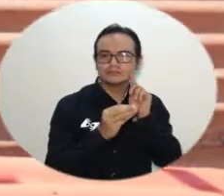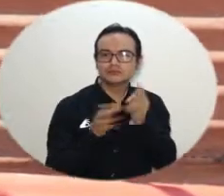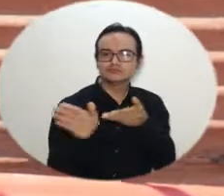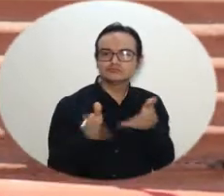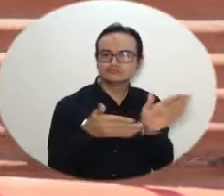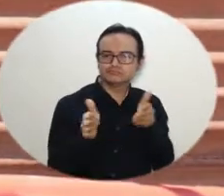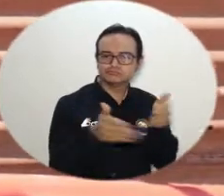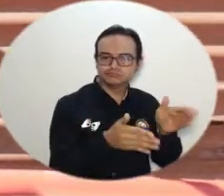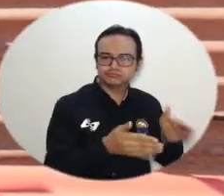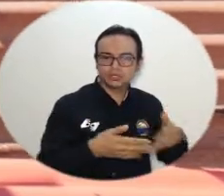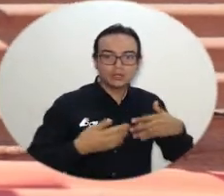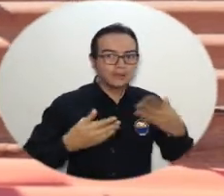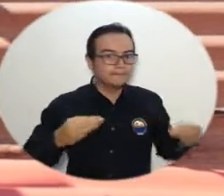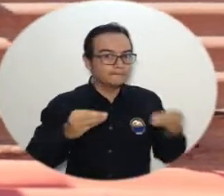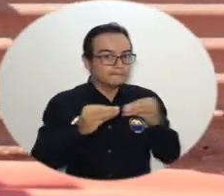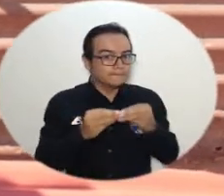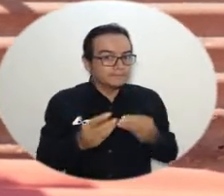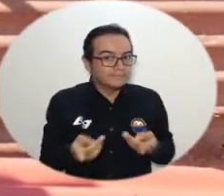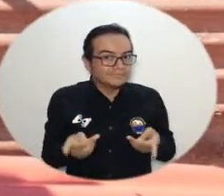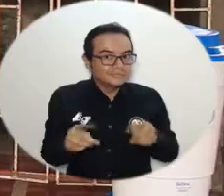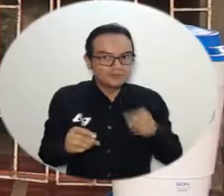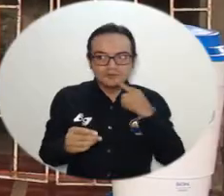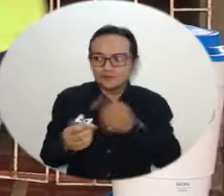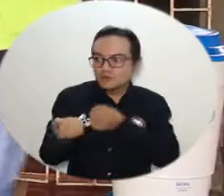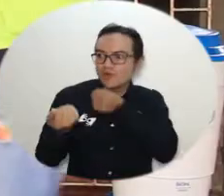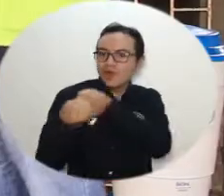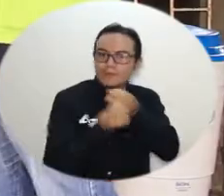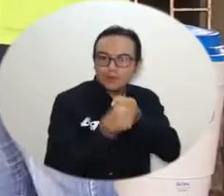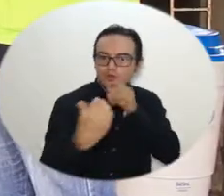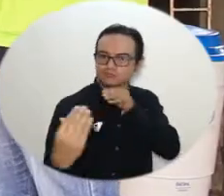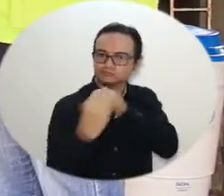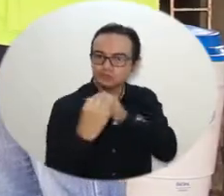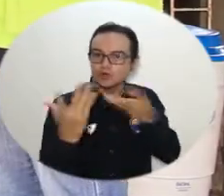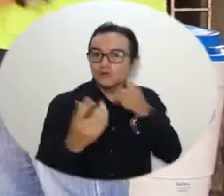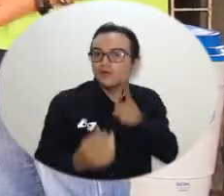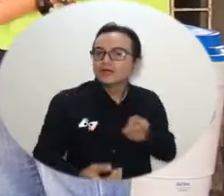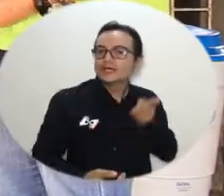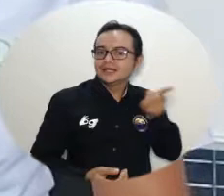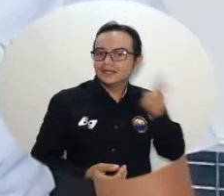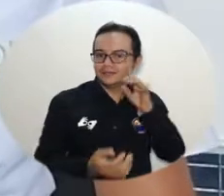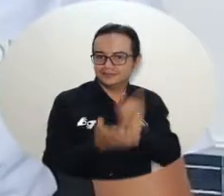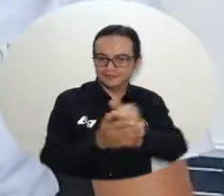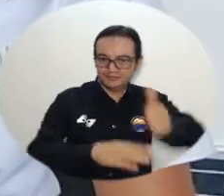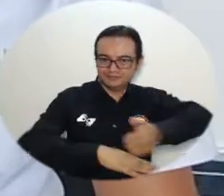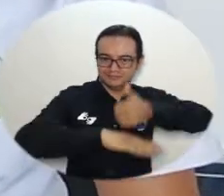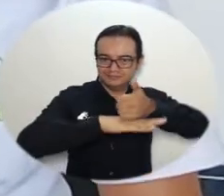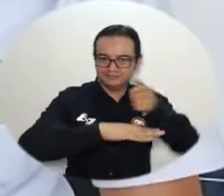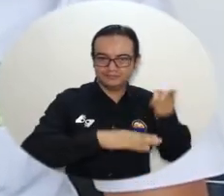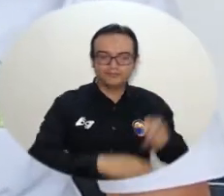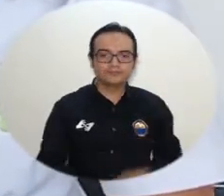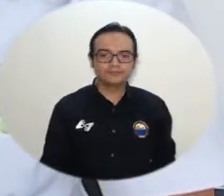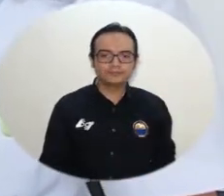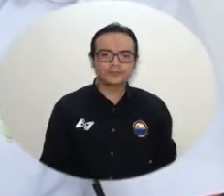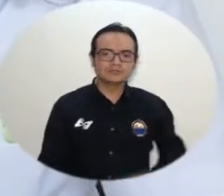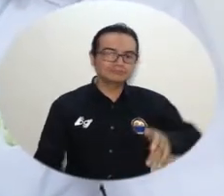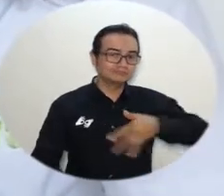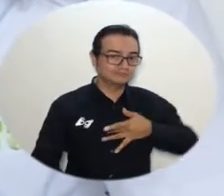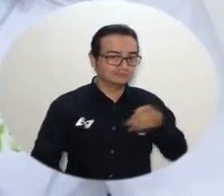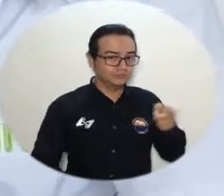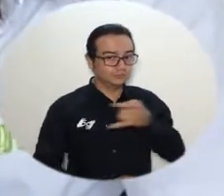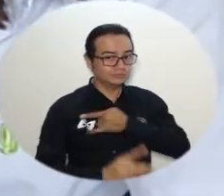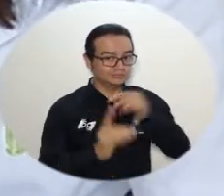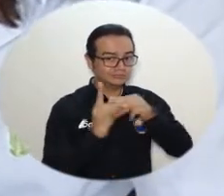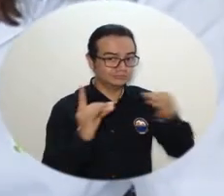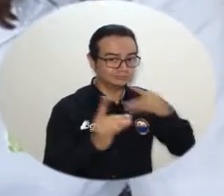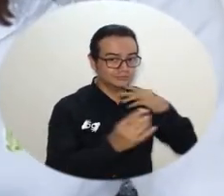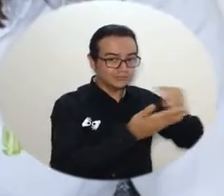también nos hemos vinculado desde trabajando directamente con los emprendimientos o a través de la dirección. Ha sido muy valioso el aporte que la universidad está